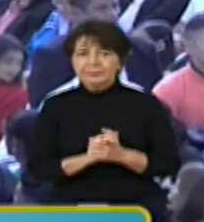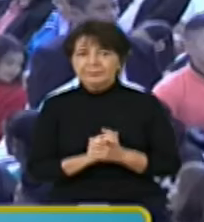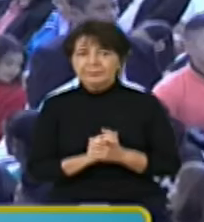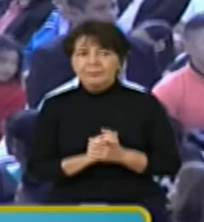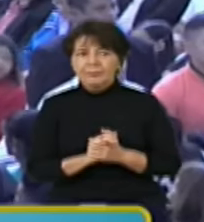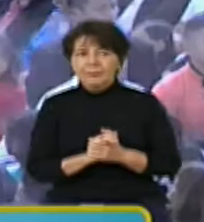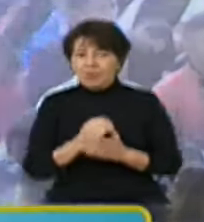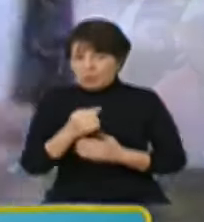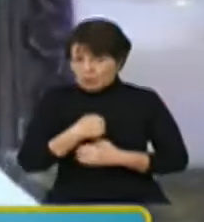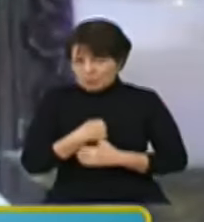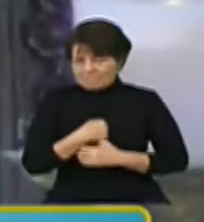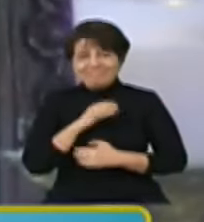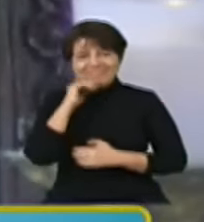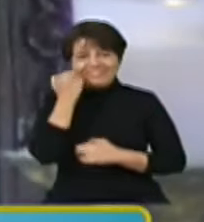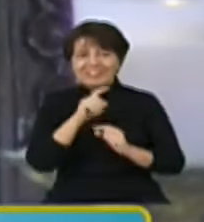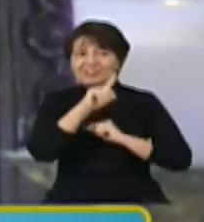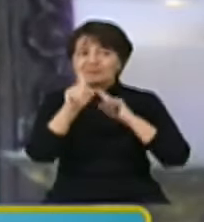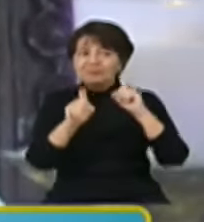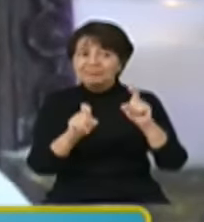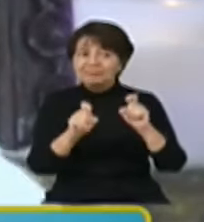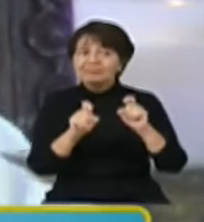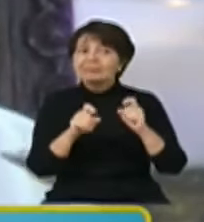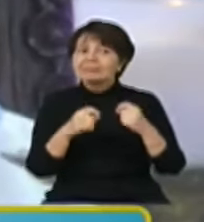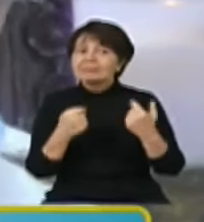Quiero hacerles una pregunta,